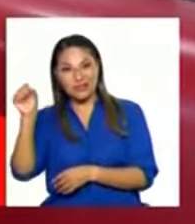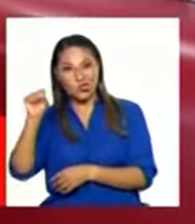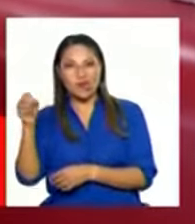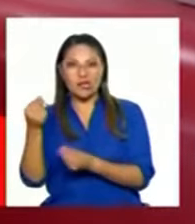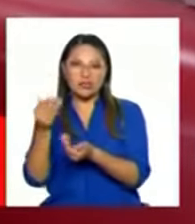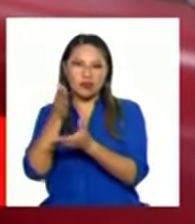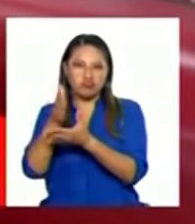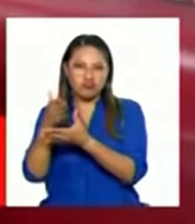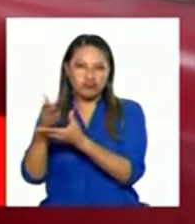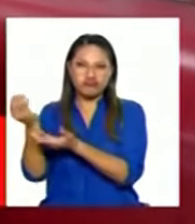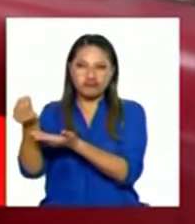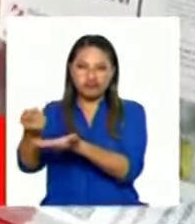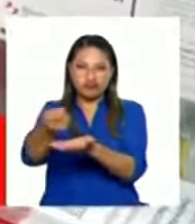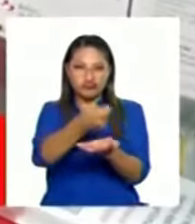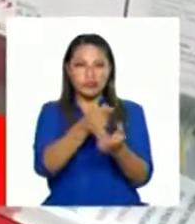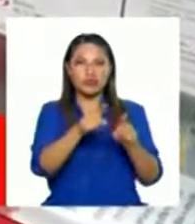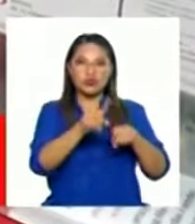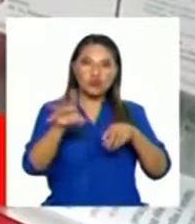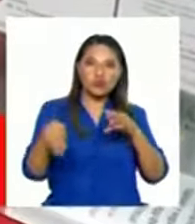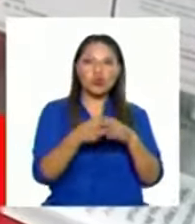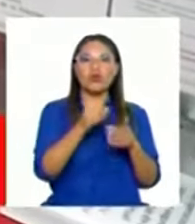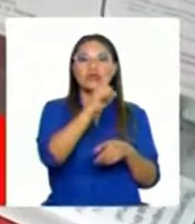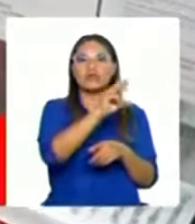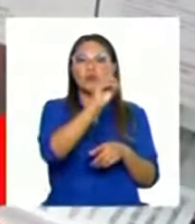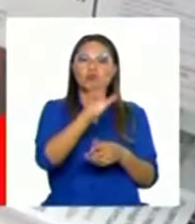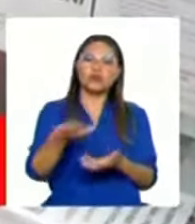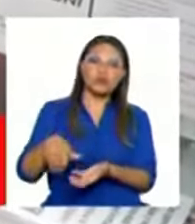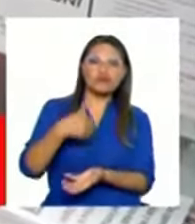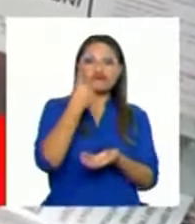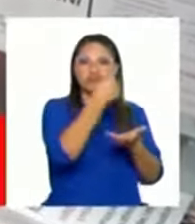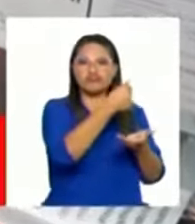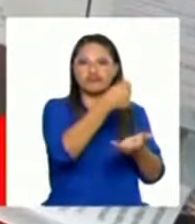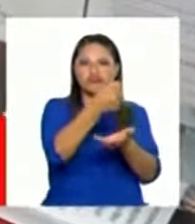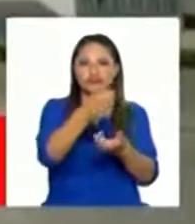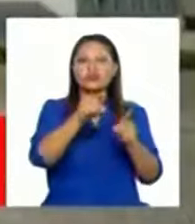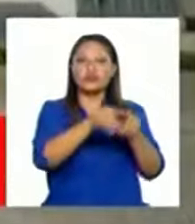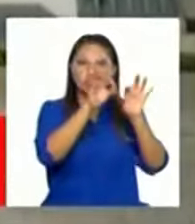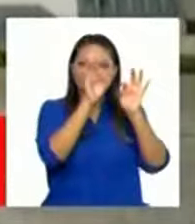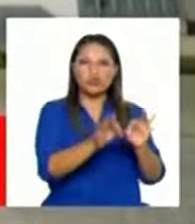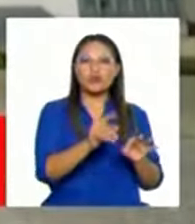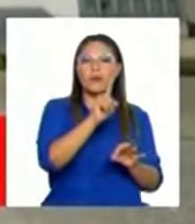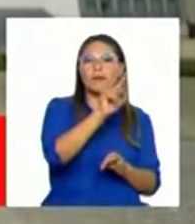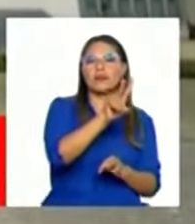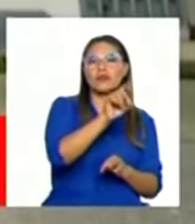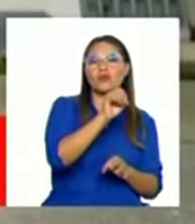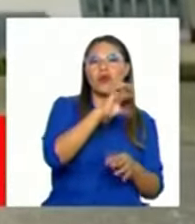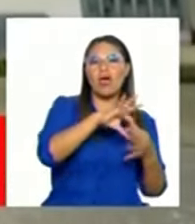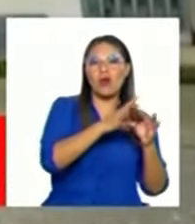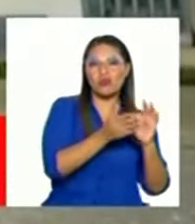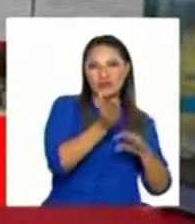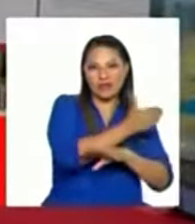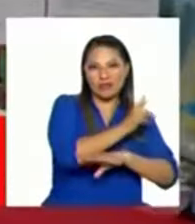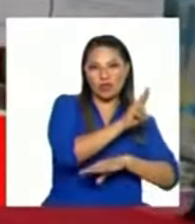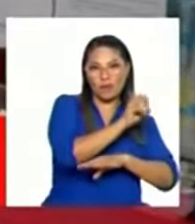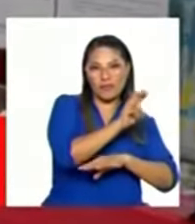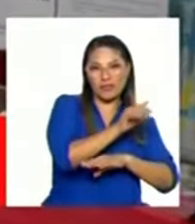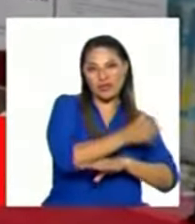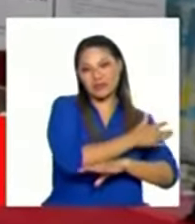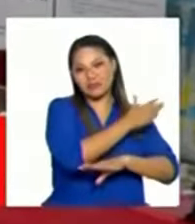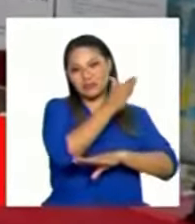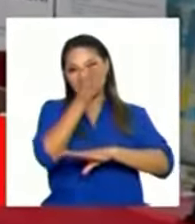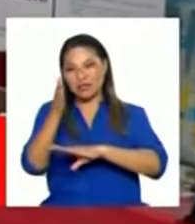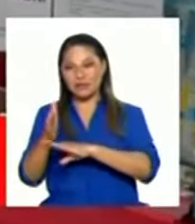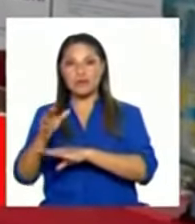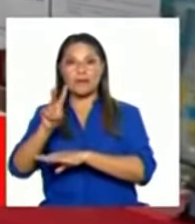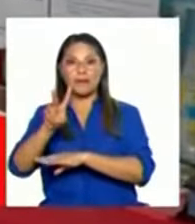seguro, gestionado al 100% por el Estado, tiene vigencia desde el 1 de agosto del 2023 hasta el 1 de